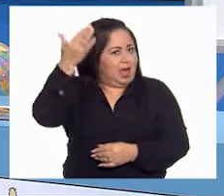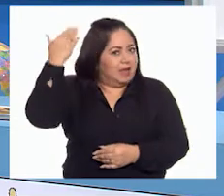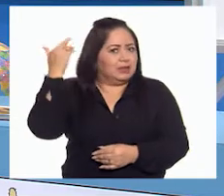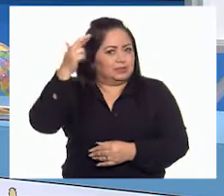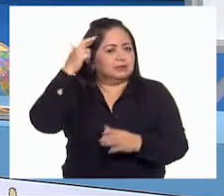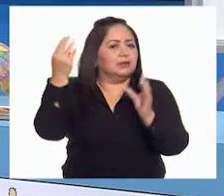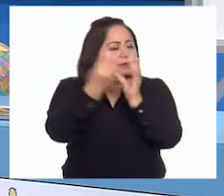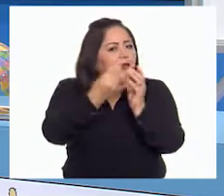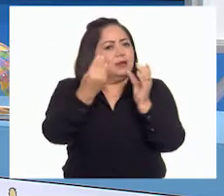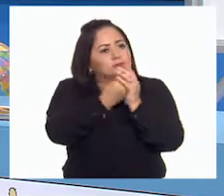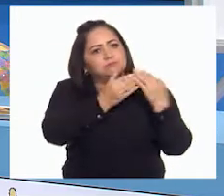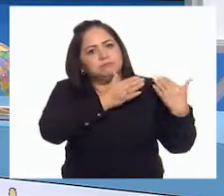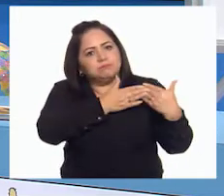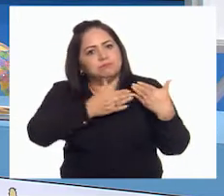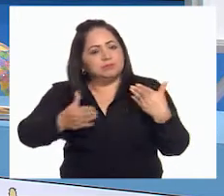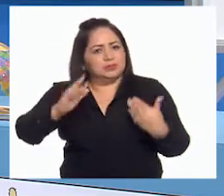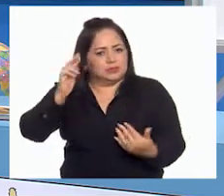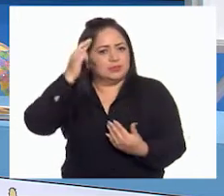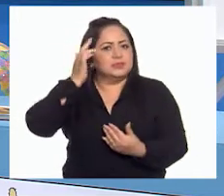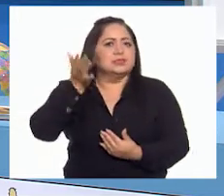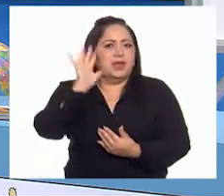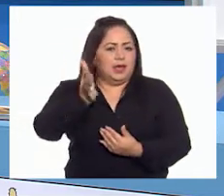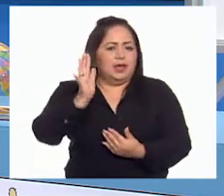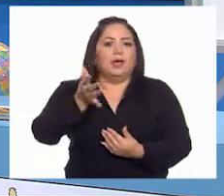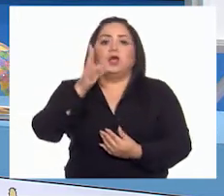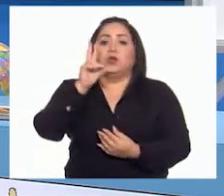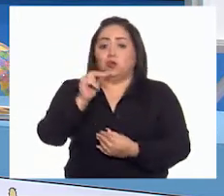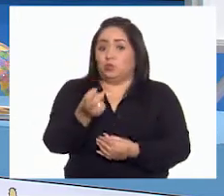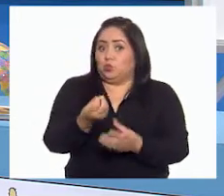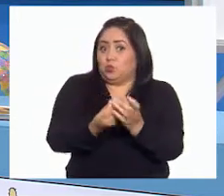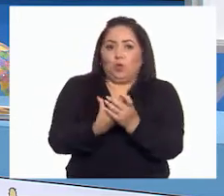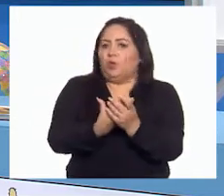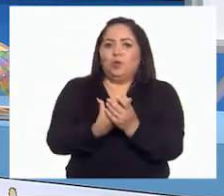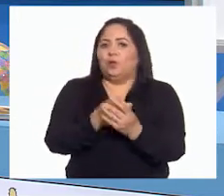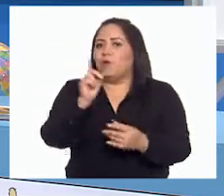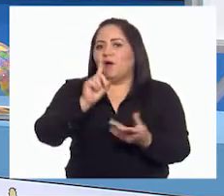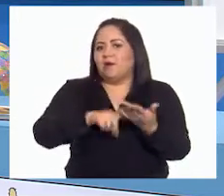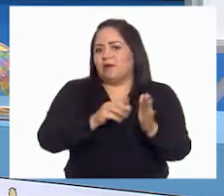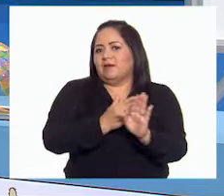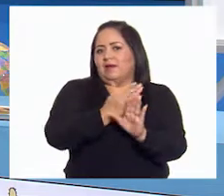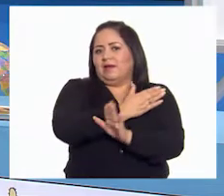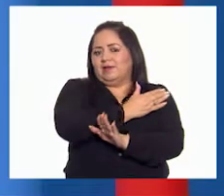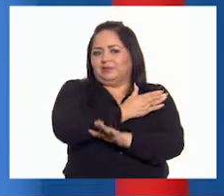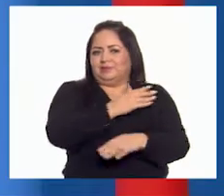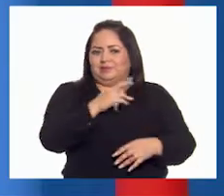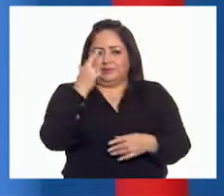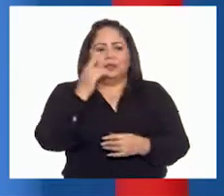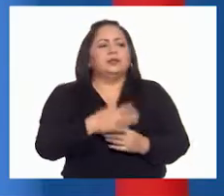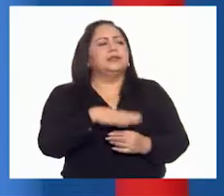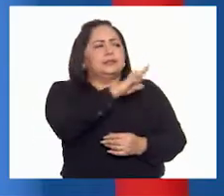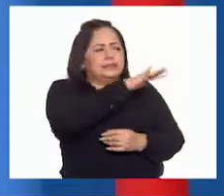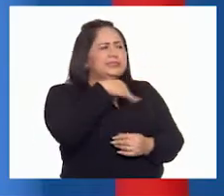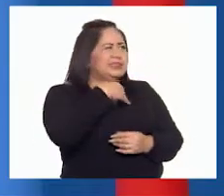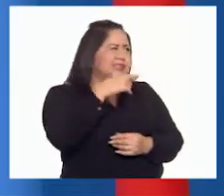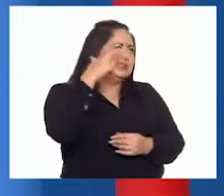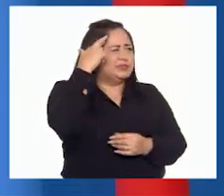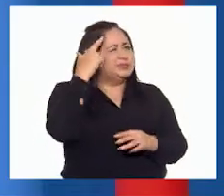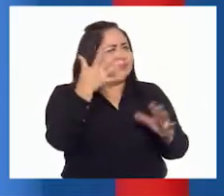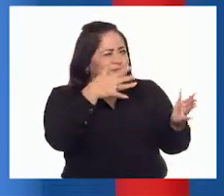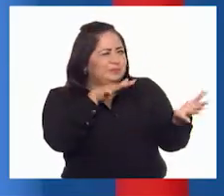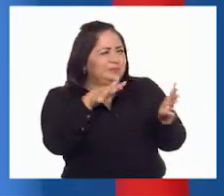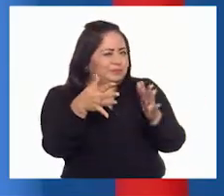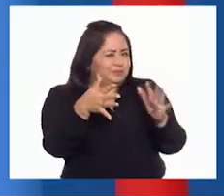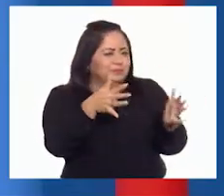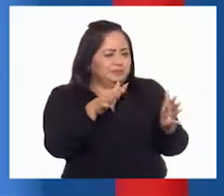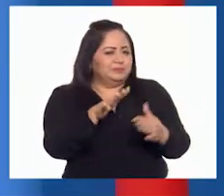estudiado en clases y grados anteriores y no son exclusivos del lenguaje poético. Lo recuerdo más o menos,